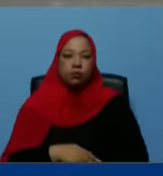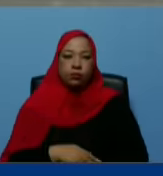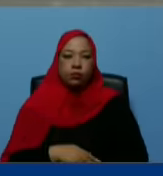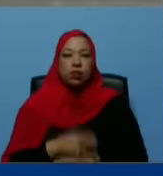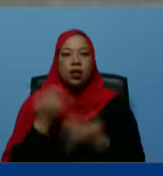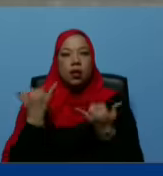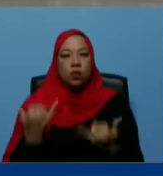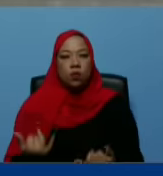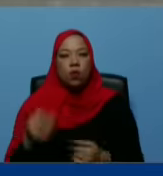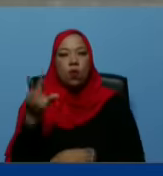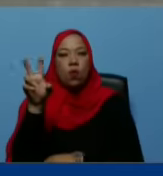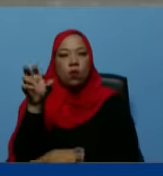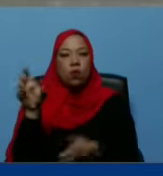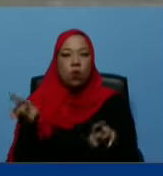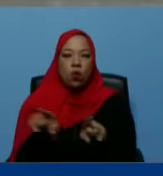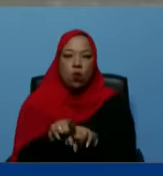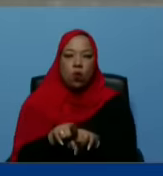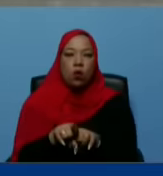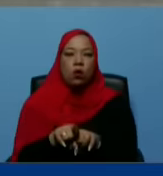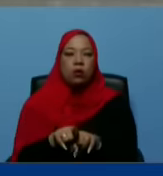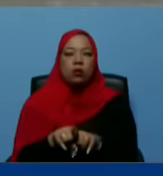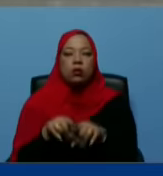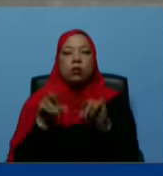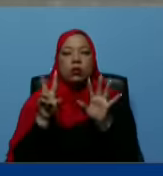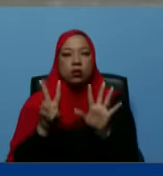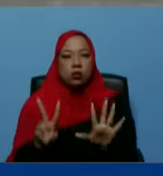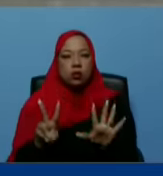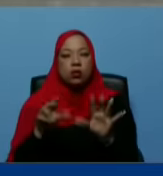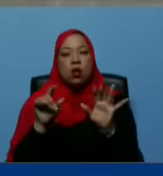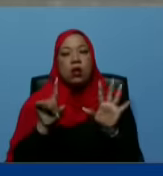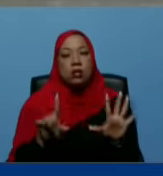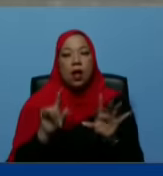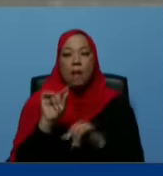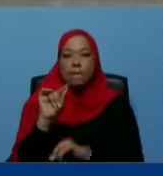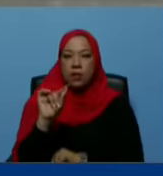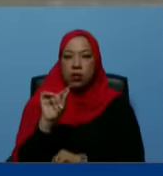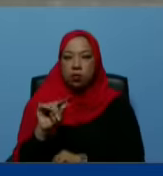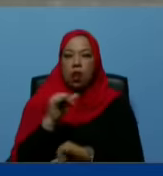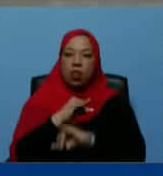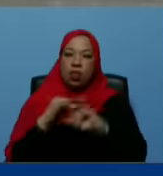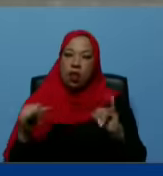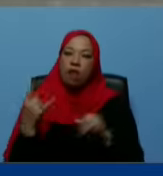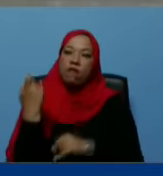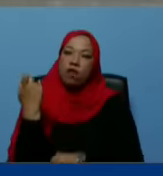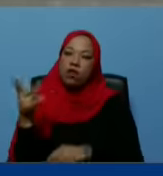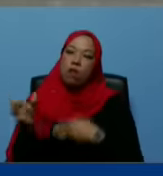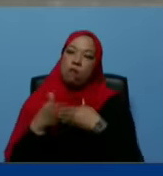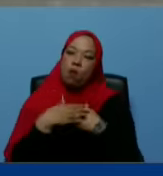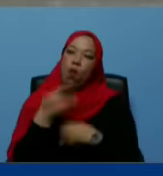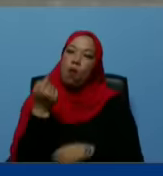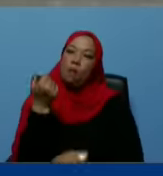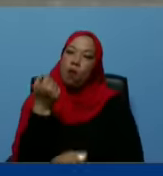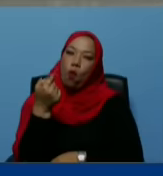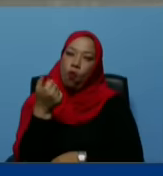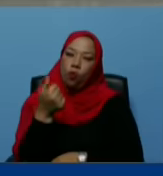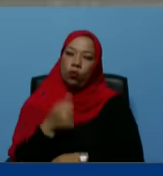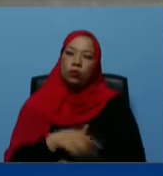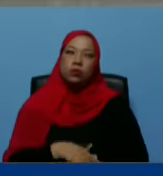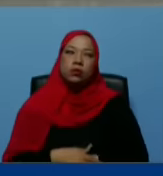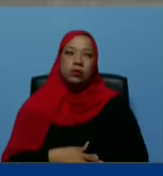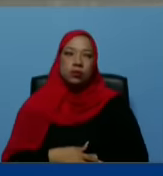Ahorita que es viernes, ya casi son 7:06, ya estamos por terminar. porque